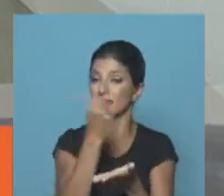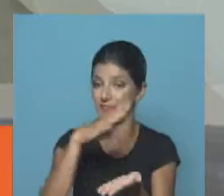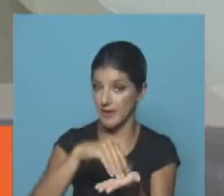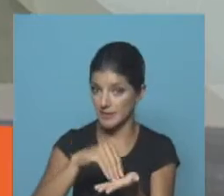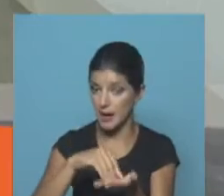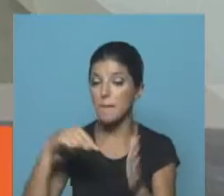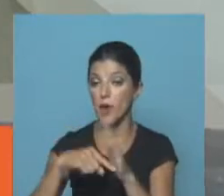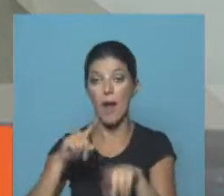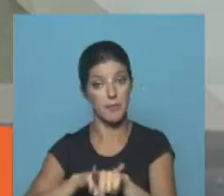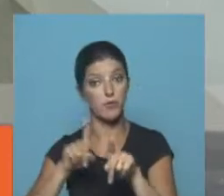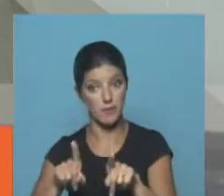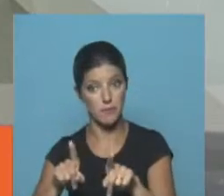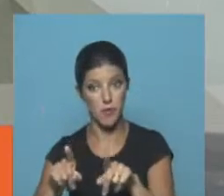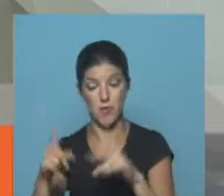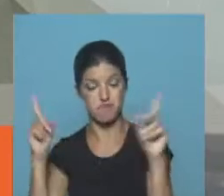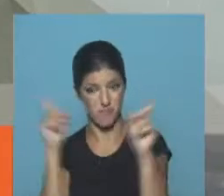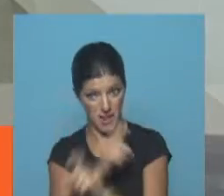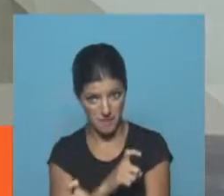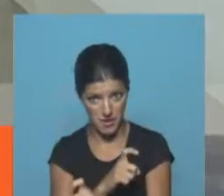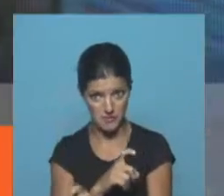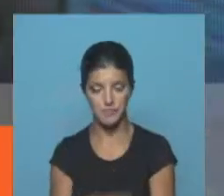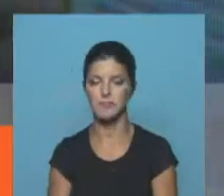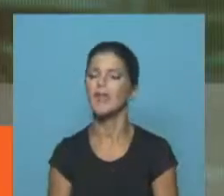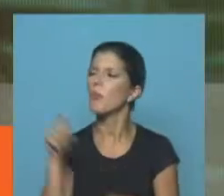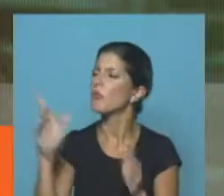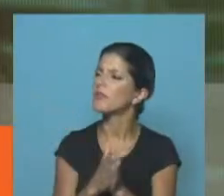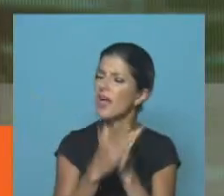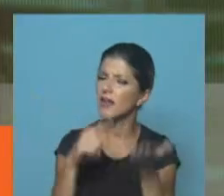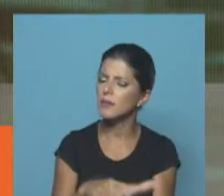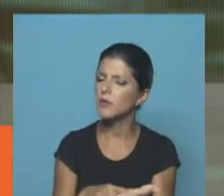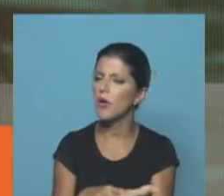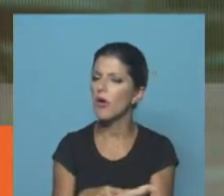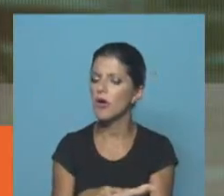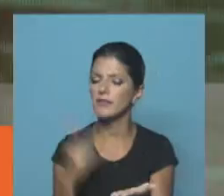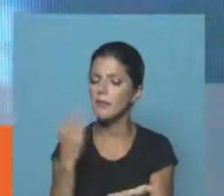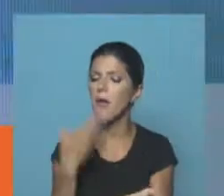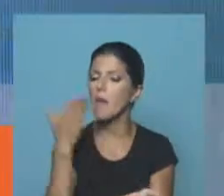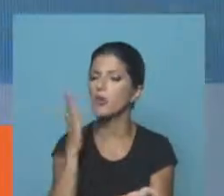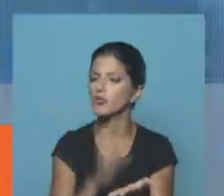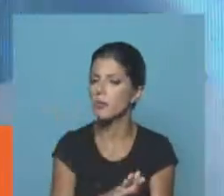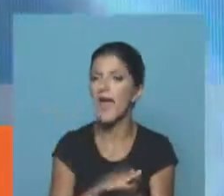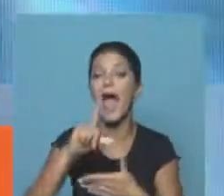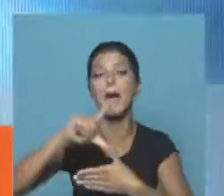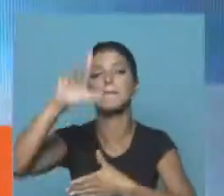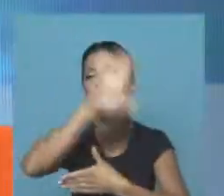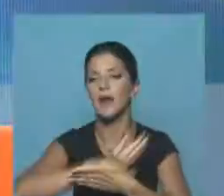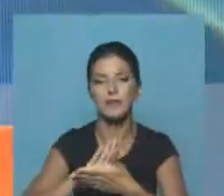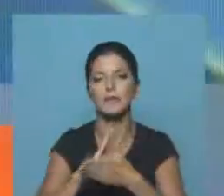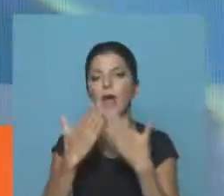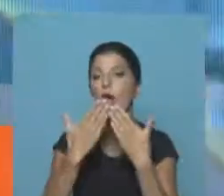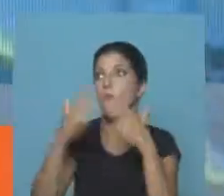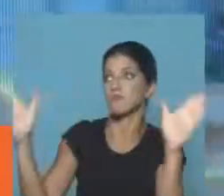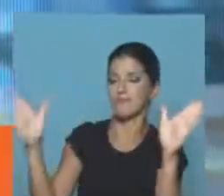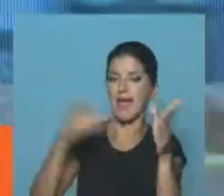mismo tiempo su pesadilla. Y en todo el libro te referís muy claramente a la necesidad de que América Latina se abra al